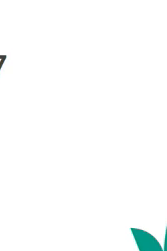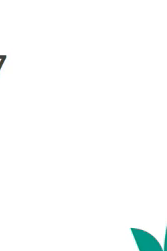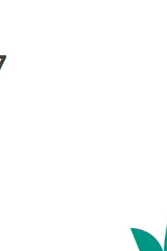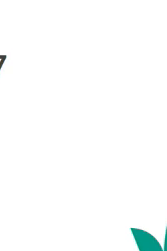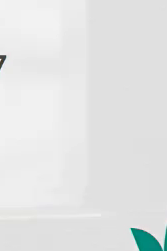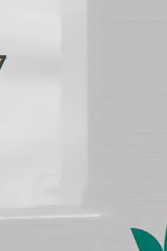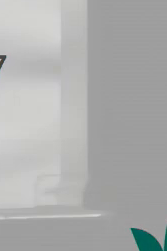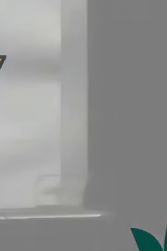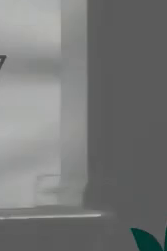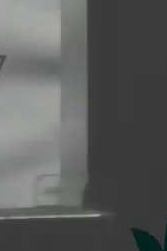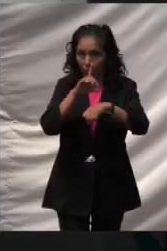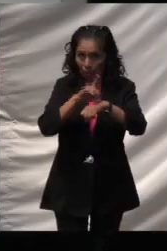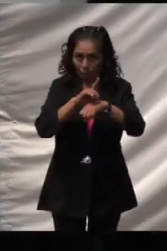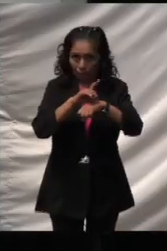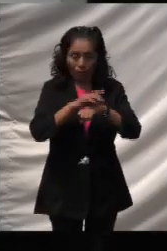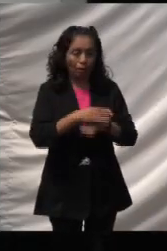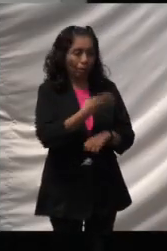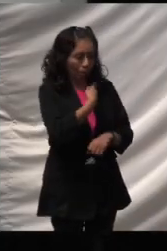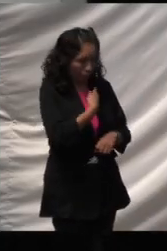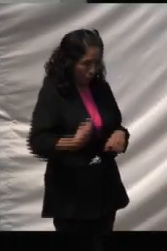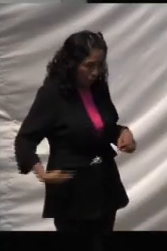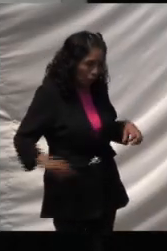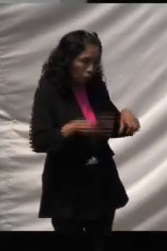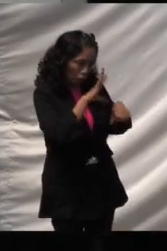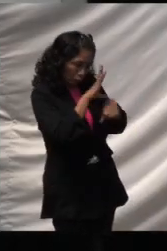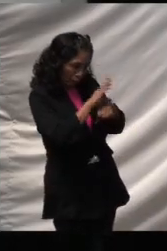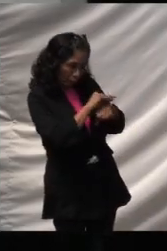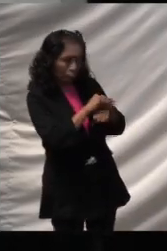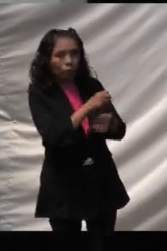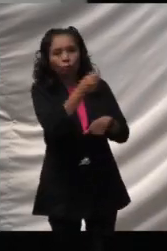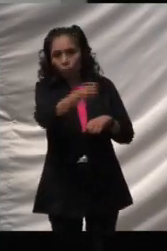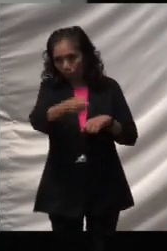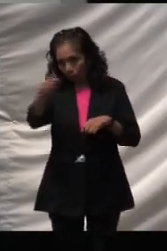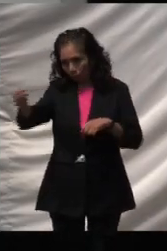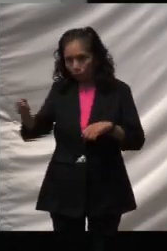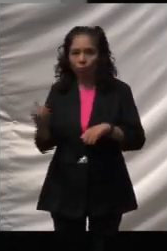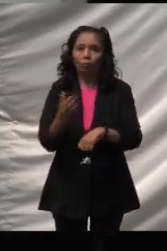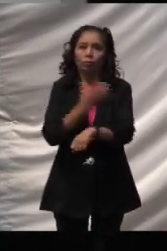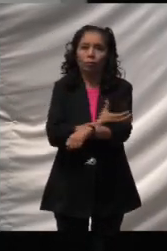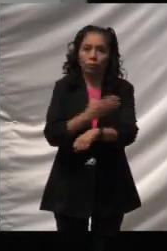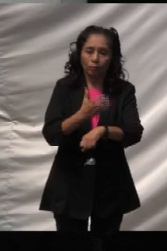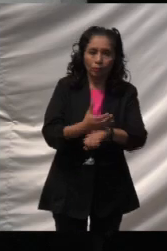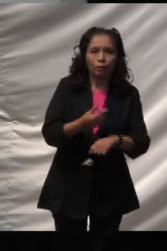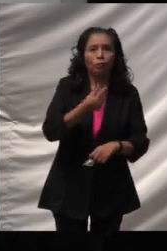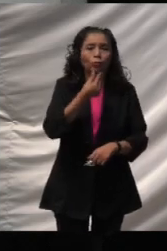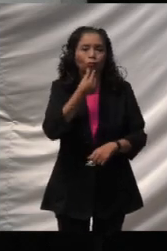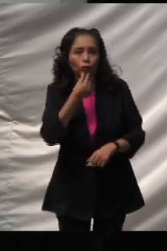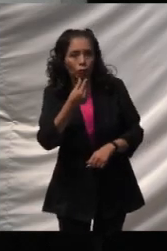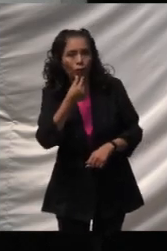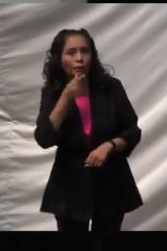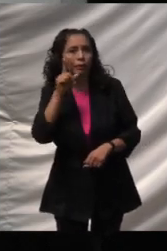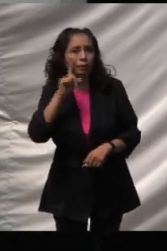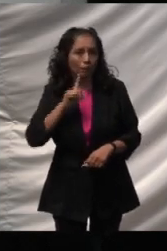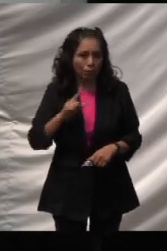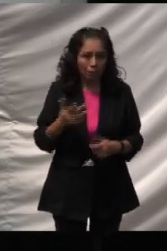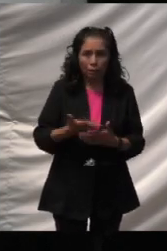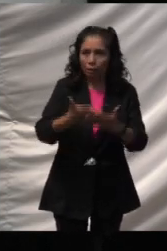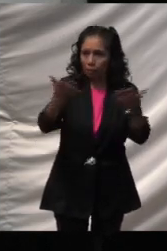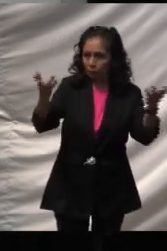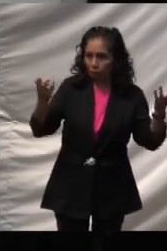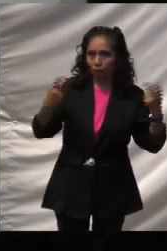Buen día a la mesa directiva. Con su permiso, saludo a mis compañeras y compañeros parlamentarios, a todas y todos